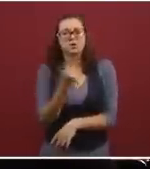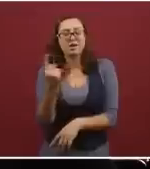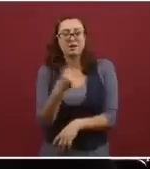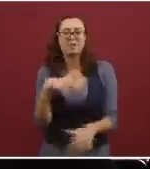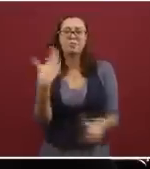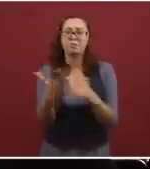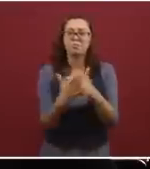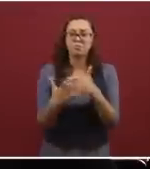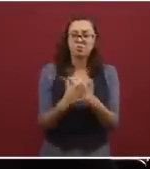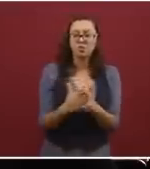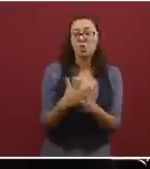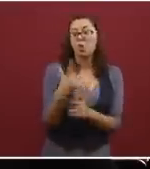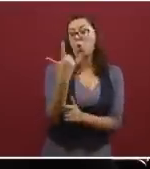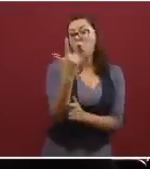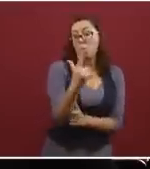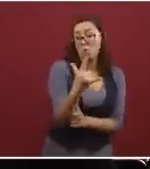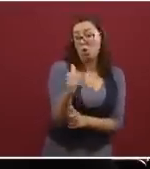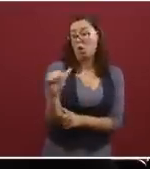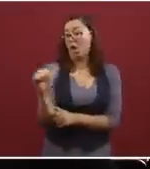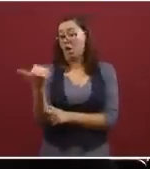de julio y de agosto,